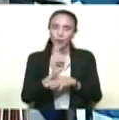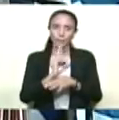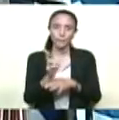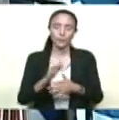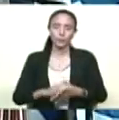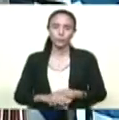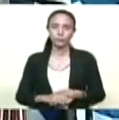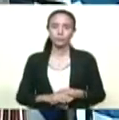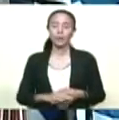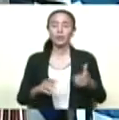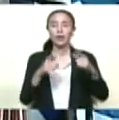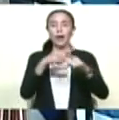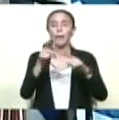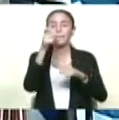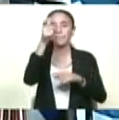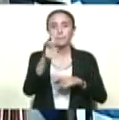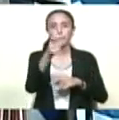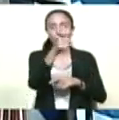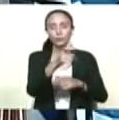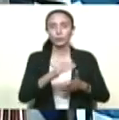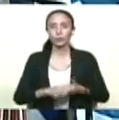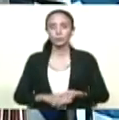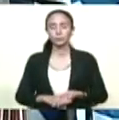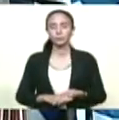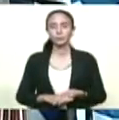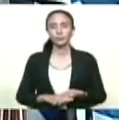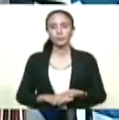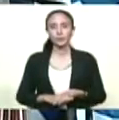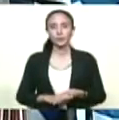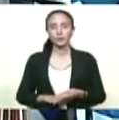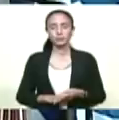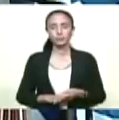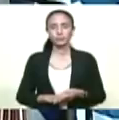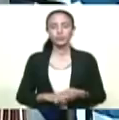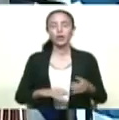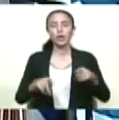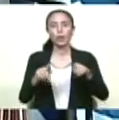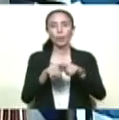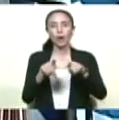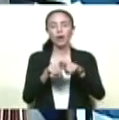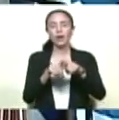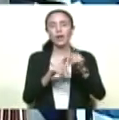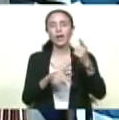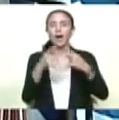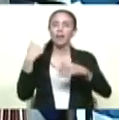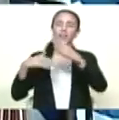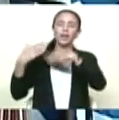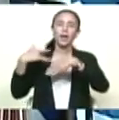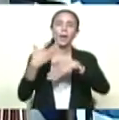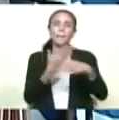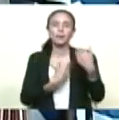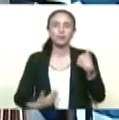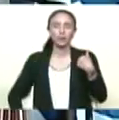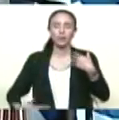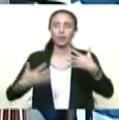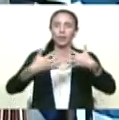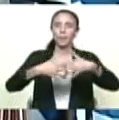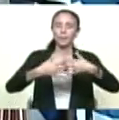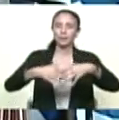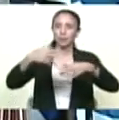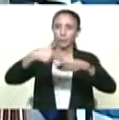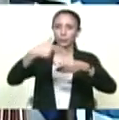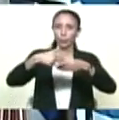citado ciudadano como el presidente de pedevesa y el ministro para la época verdad en el desarrollo de esta